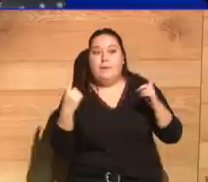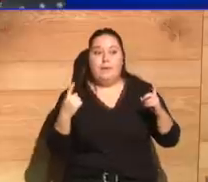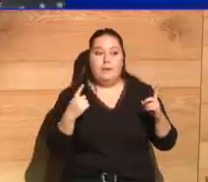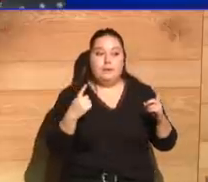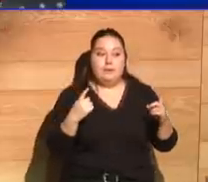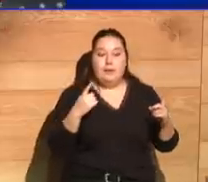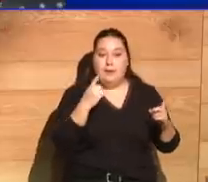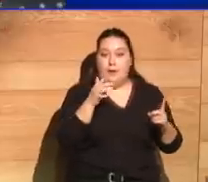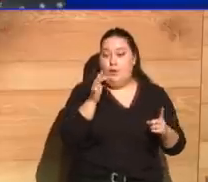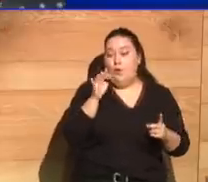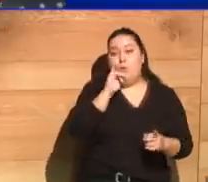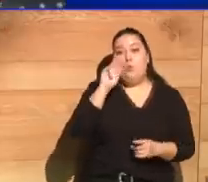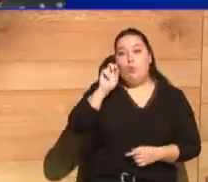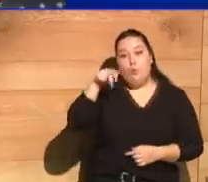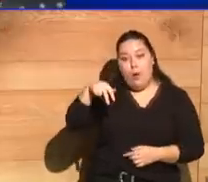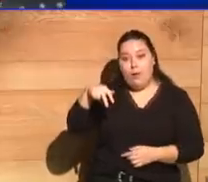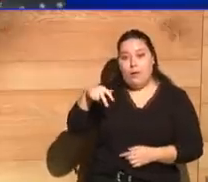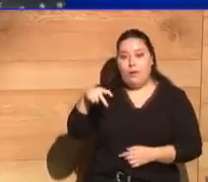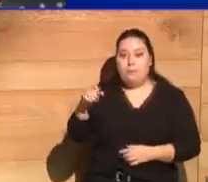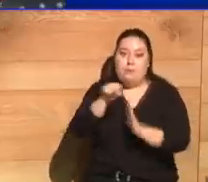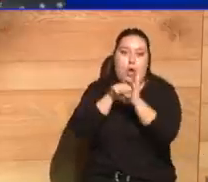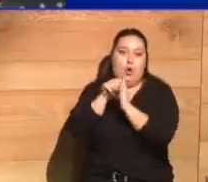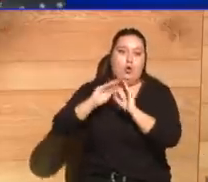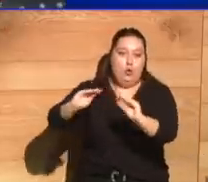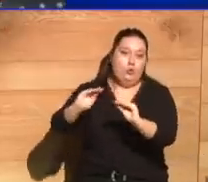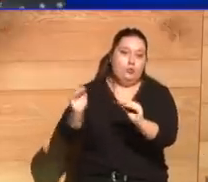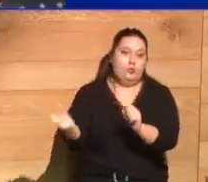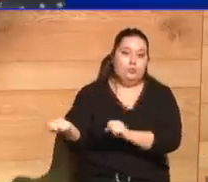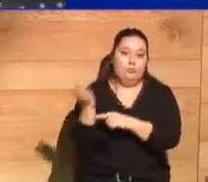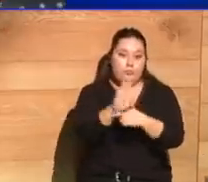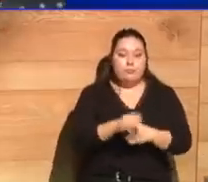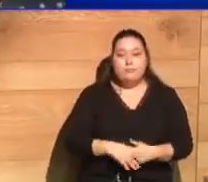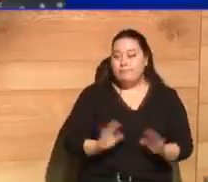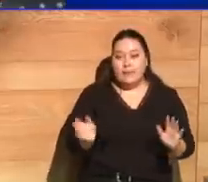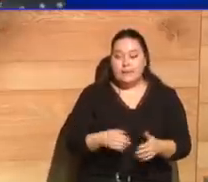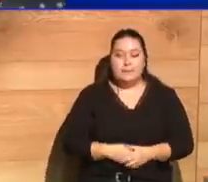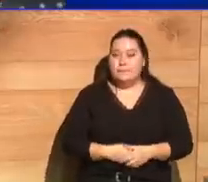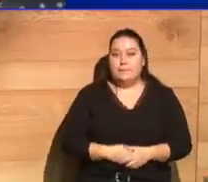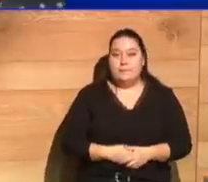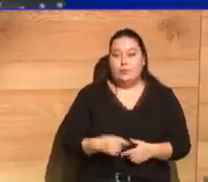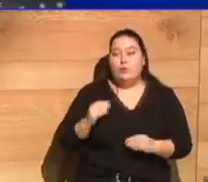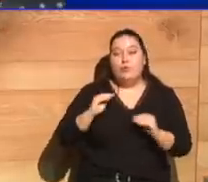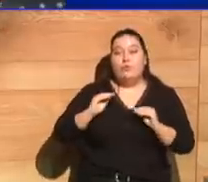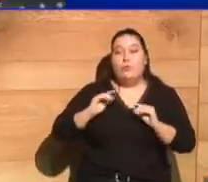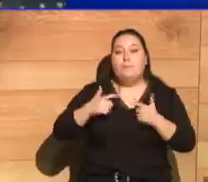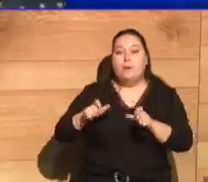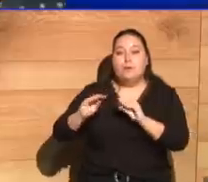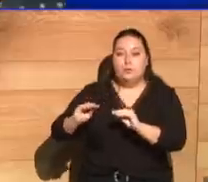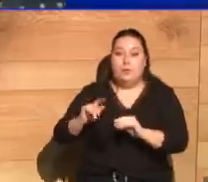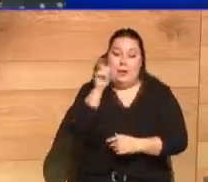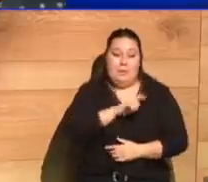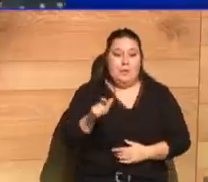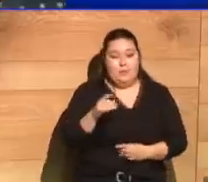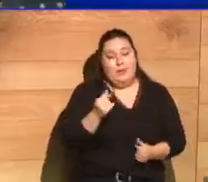metemos la figura de Juan dando la chapa esa que da Juan. Pues todos los viudos de Juan no